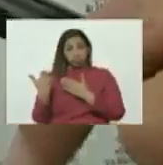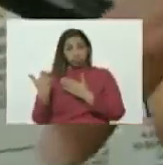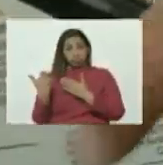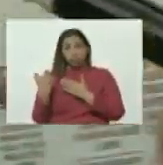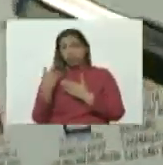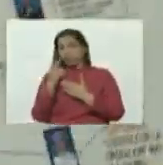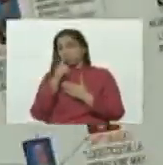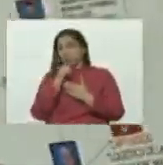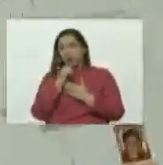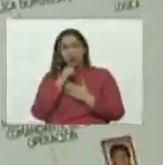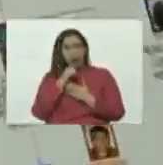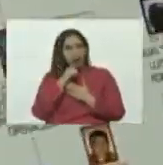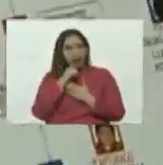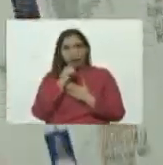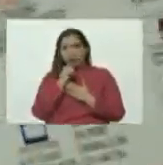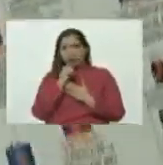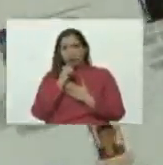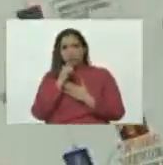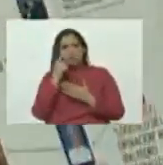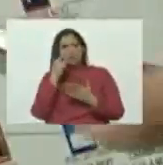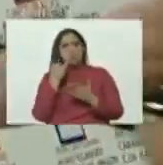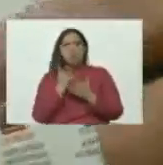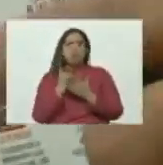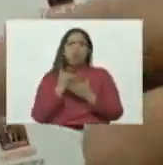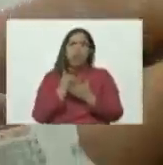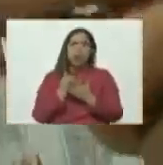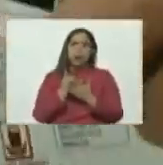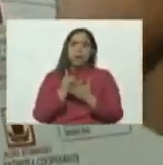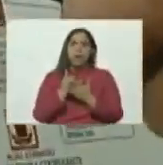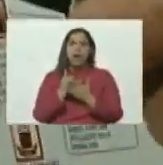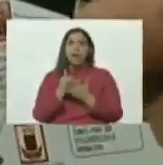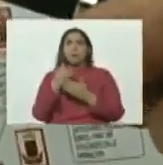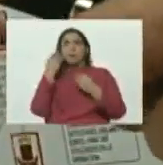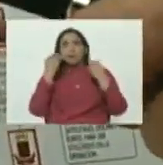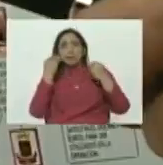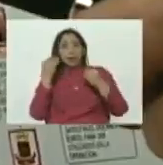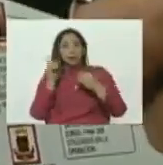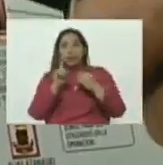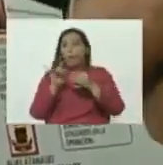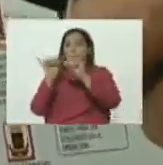ni siquiera por vía de pruebas circunstanciales. Él lo está diciendo.